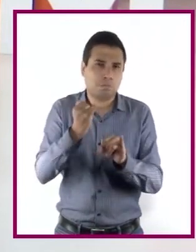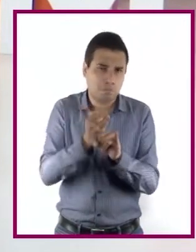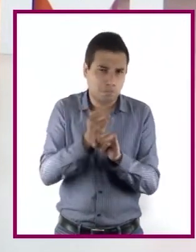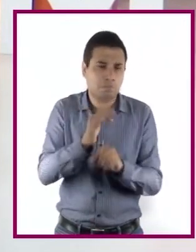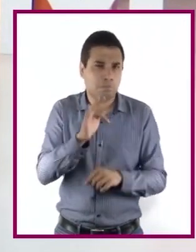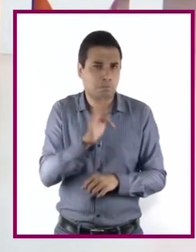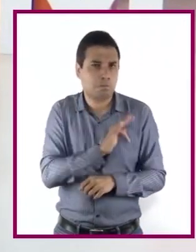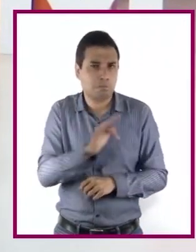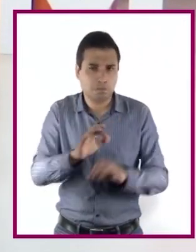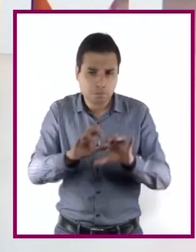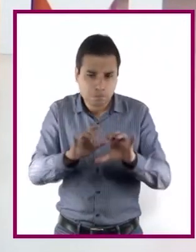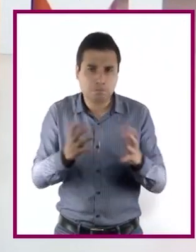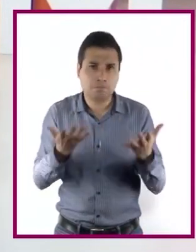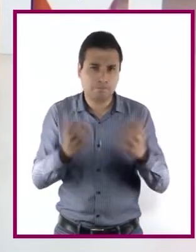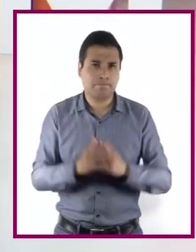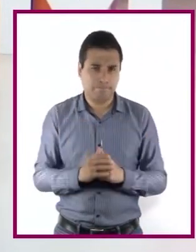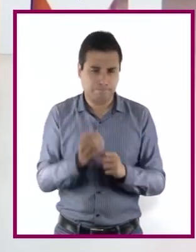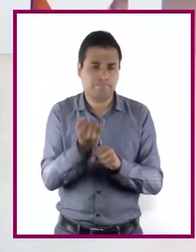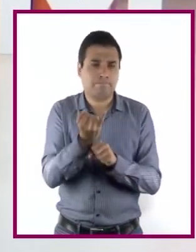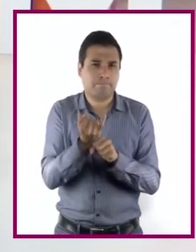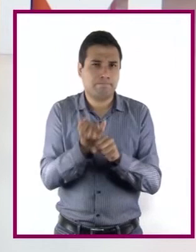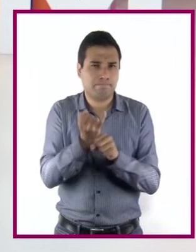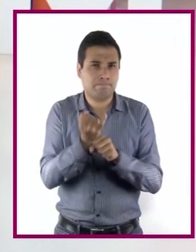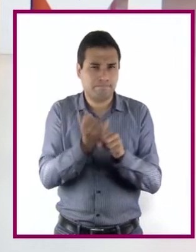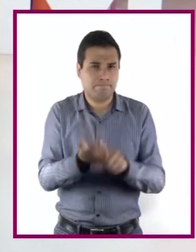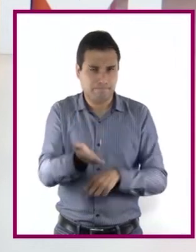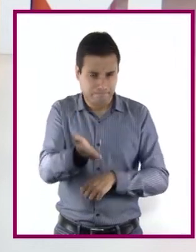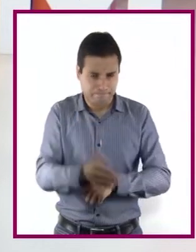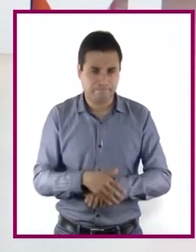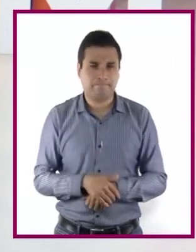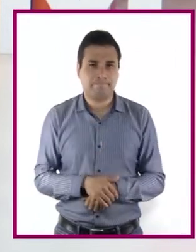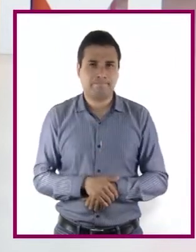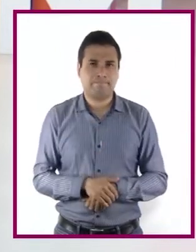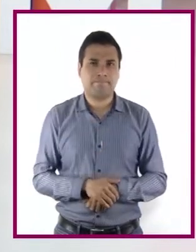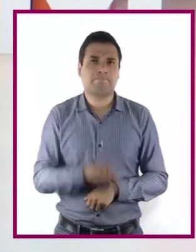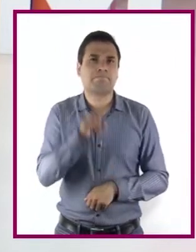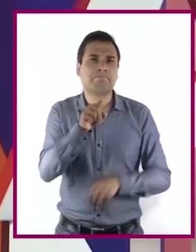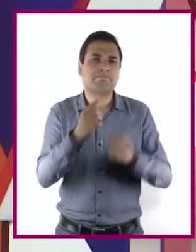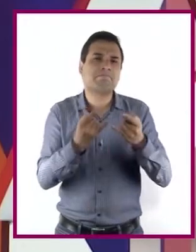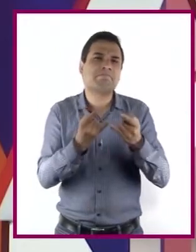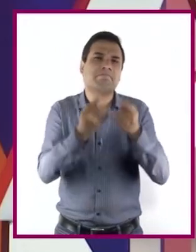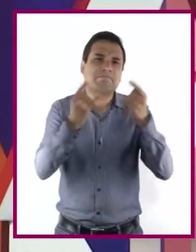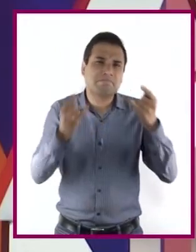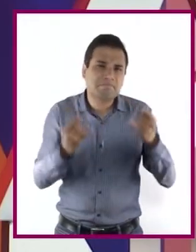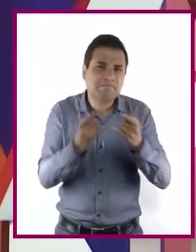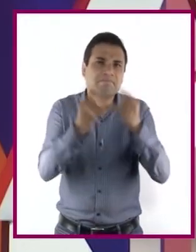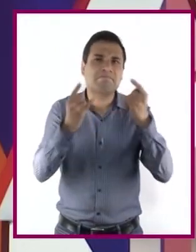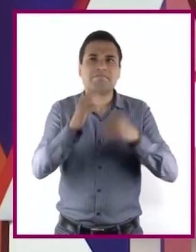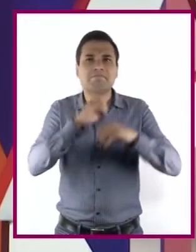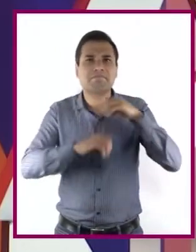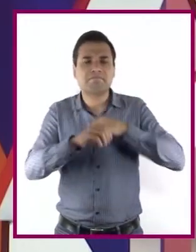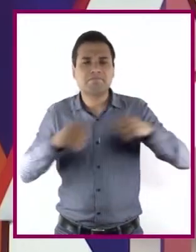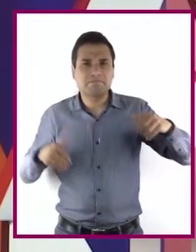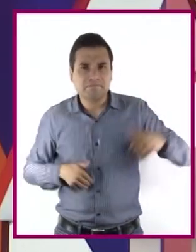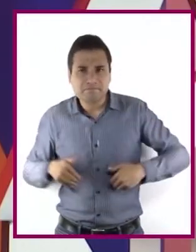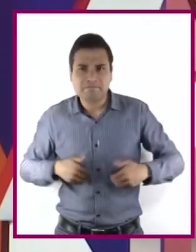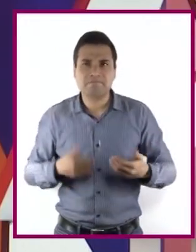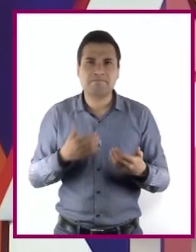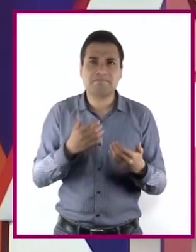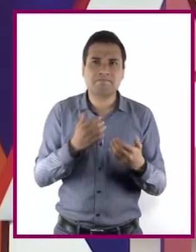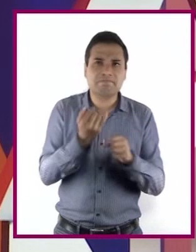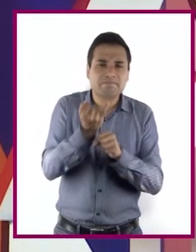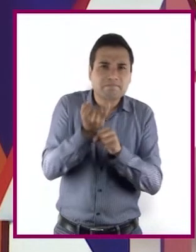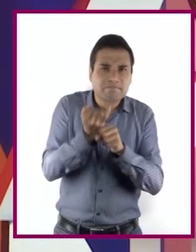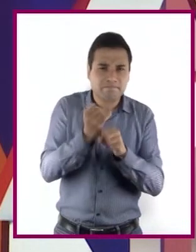internet, cuentos o textos de narrativa que les resulten interesantes, o puedan buscar puestas en escena o actividades teatrales en su